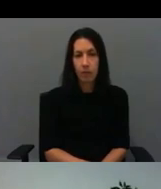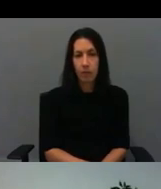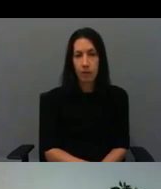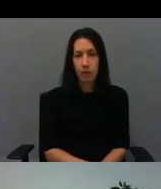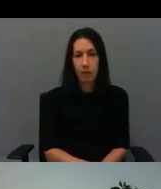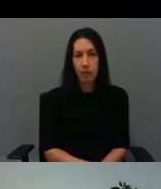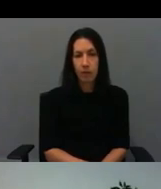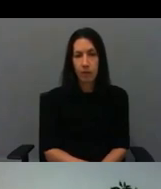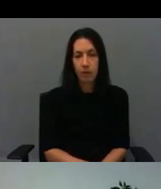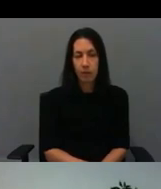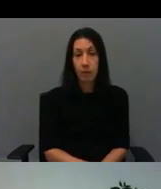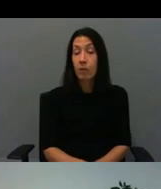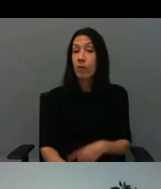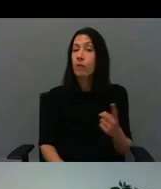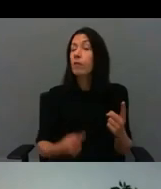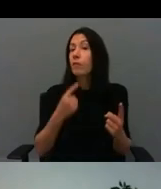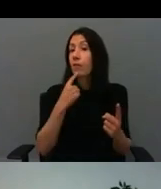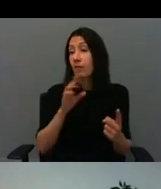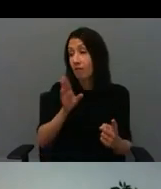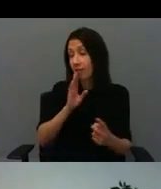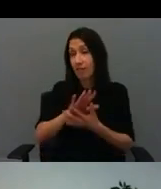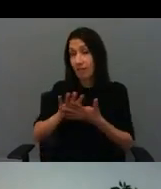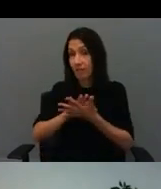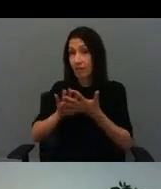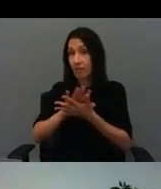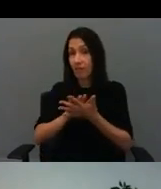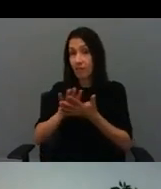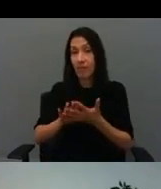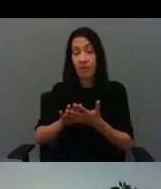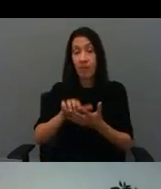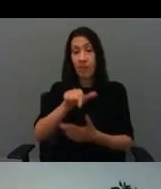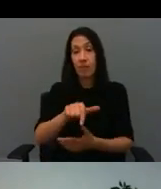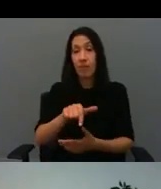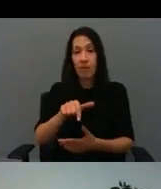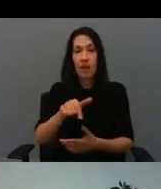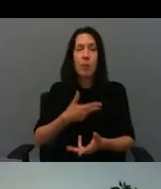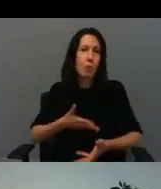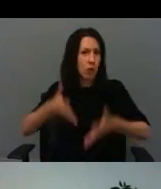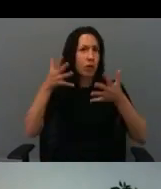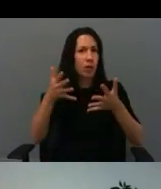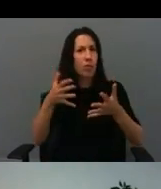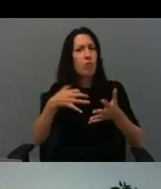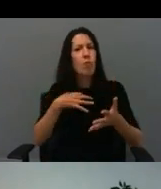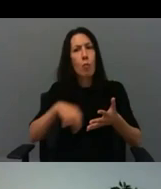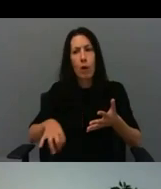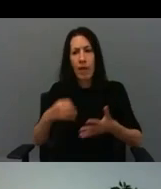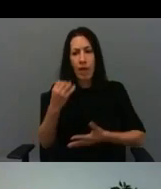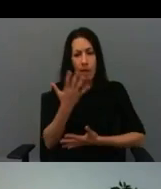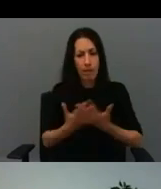Pues claro, ella, hemos estado hablando antes durante la ponencia de Luis, que a ella le encantaría poder o combinar